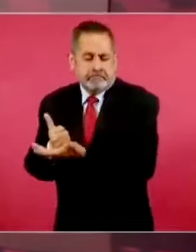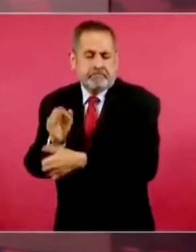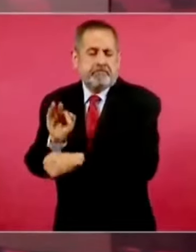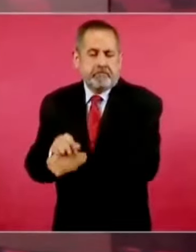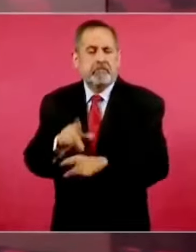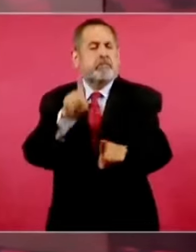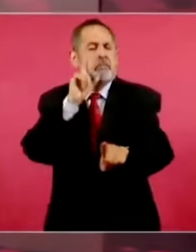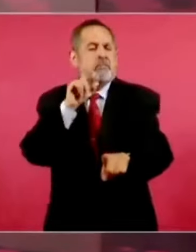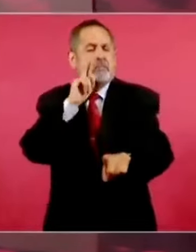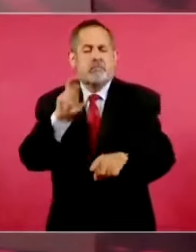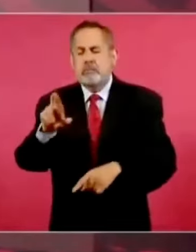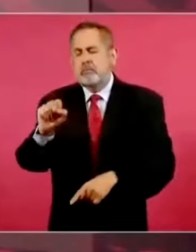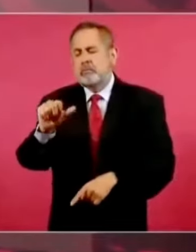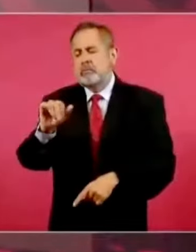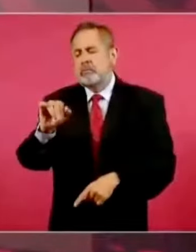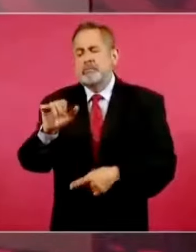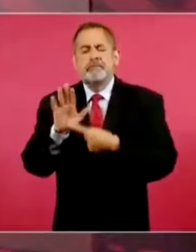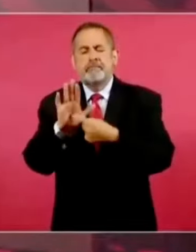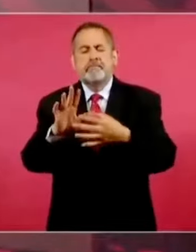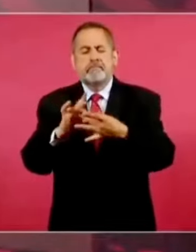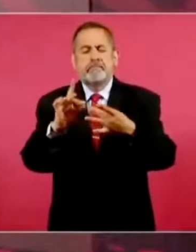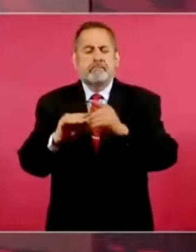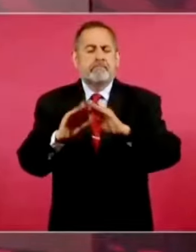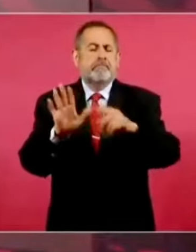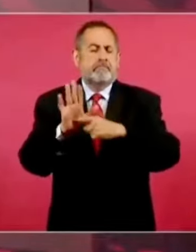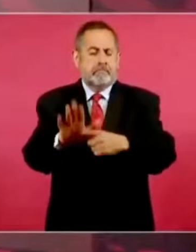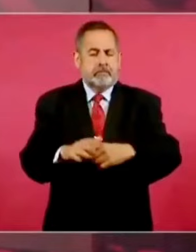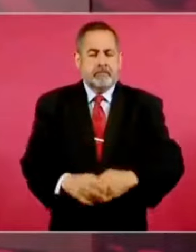Mañana Rosa Isela que nos explique. ¿Sí?